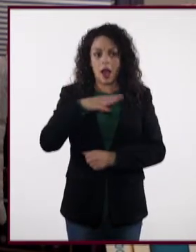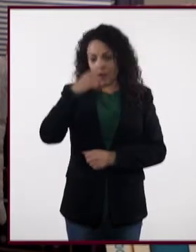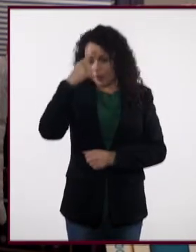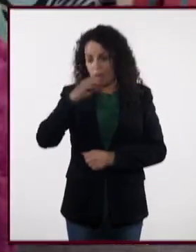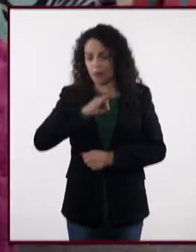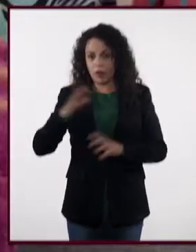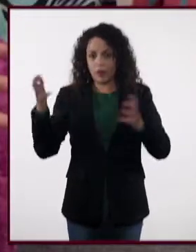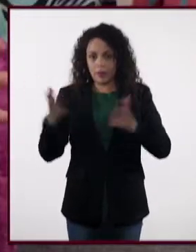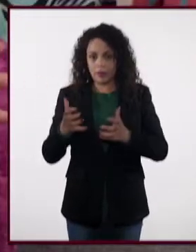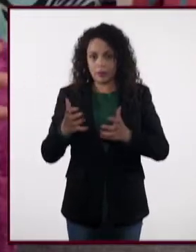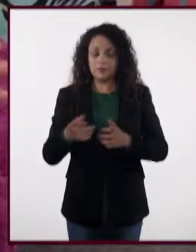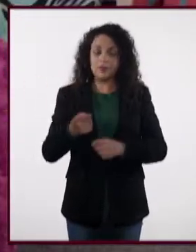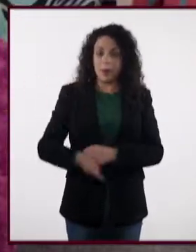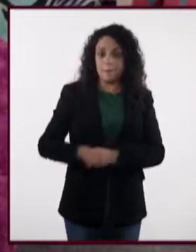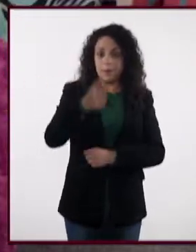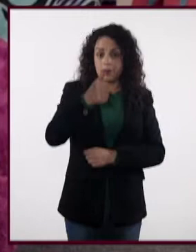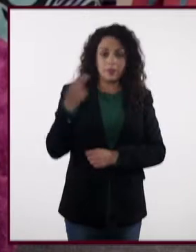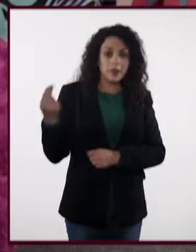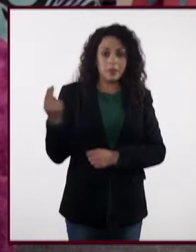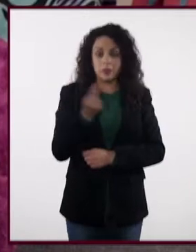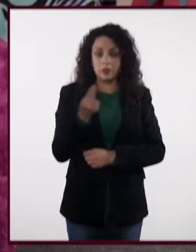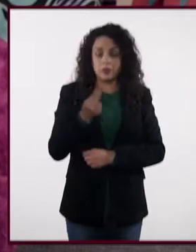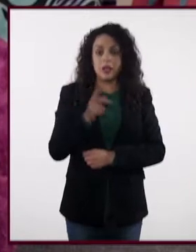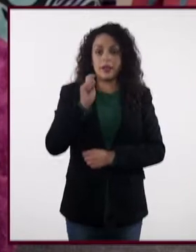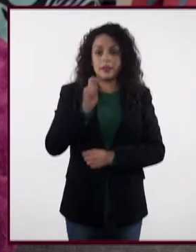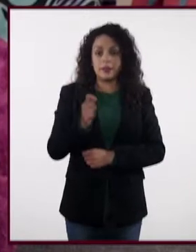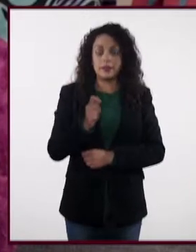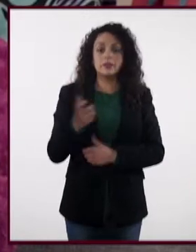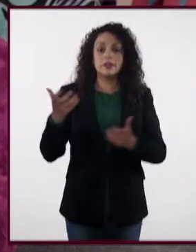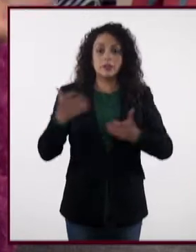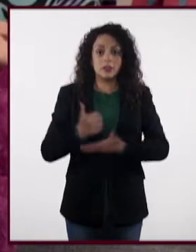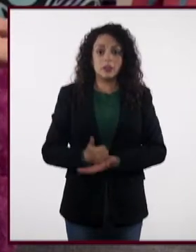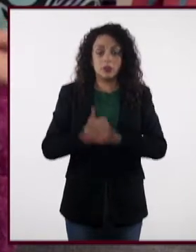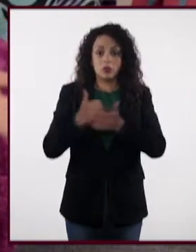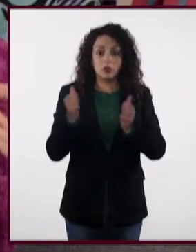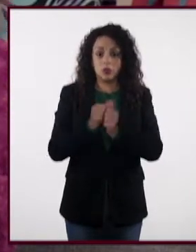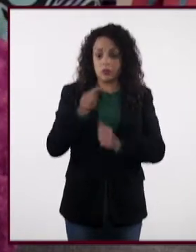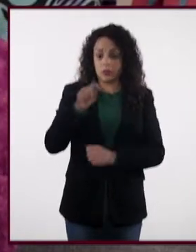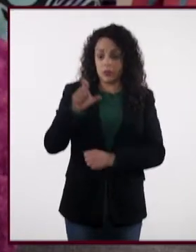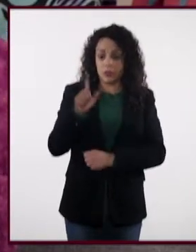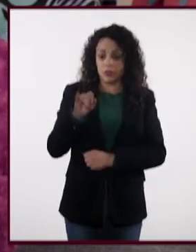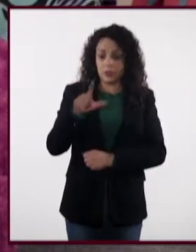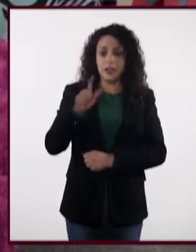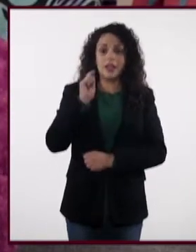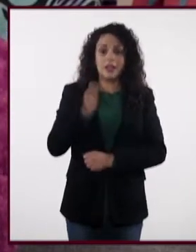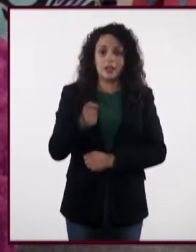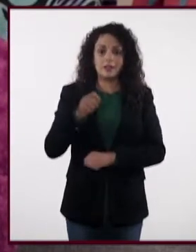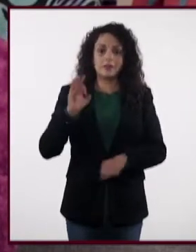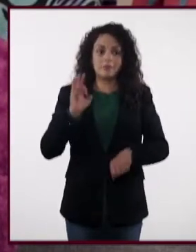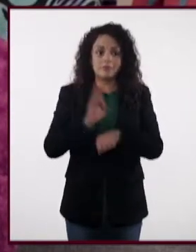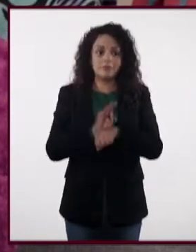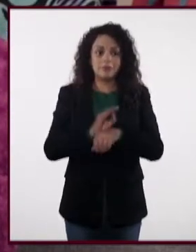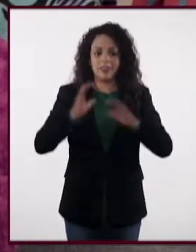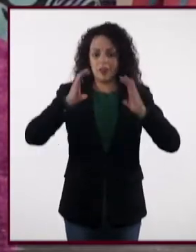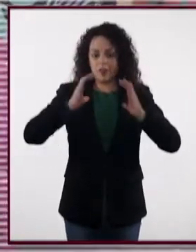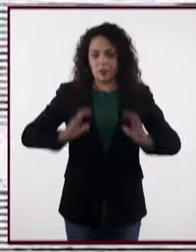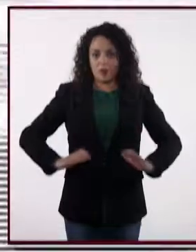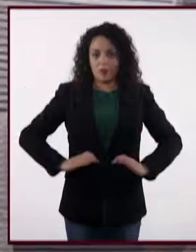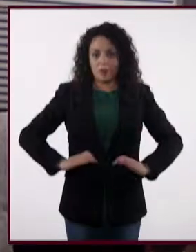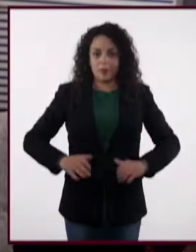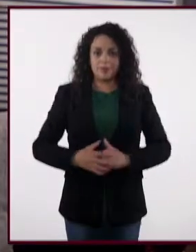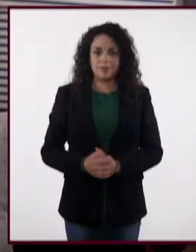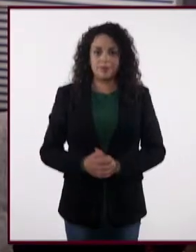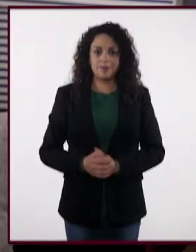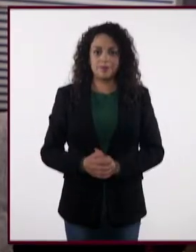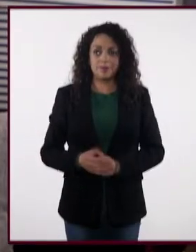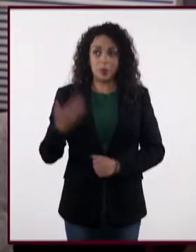mano. La primera necesidad que podían satisfacer los textiles era, obviamente, la protección de nuestro propio cuerpo. En